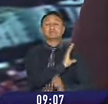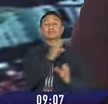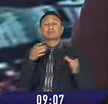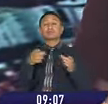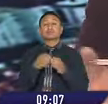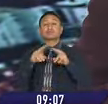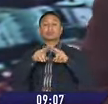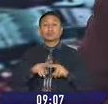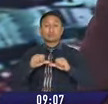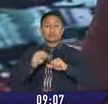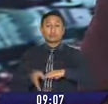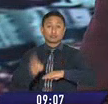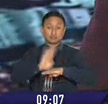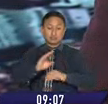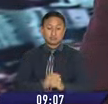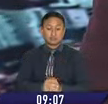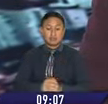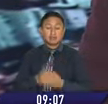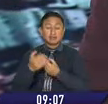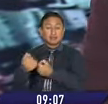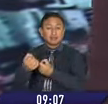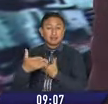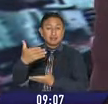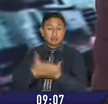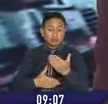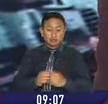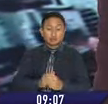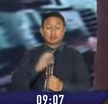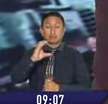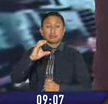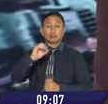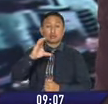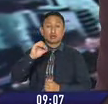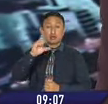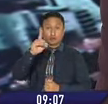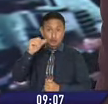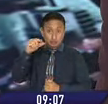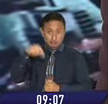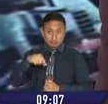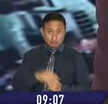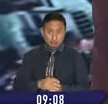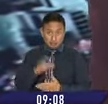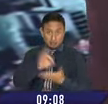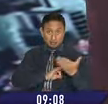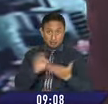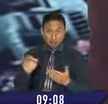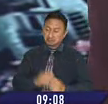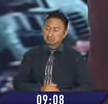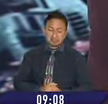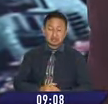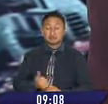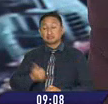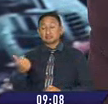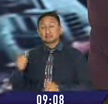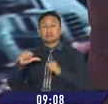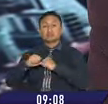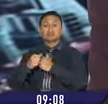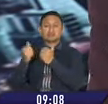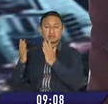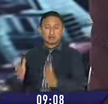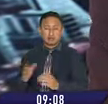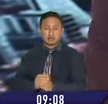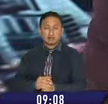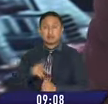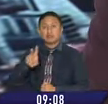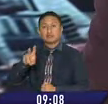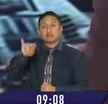Nacional, amigos, no aprobó el informe sobre la hidroeléctrica Coca-Codo Sinclair INA Papers, elaborado por el asambleísta Fernando